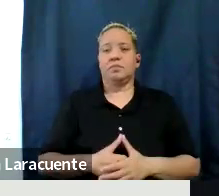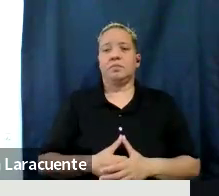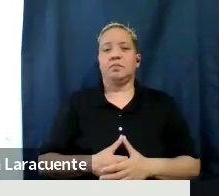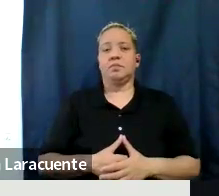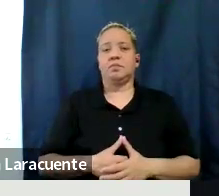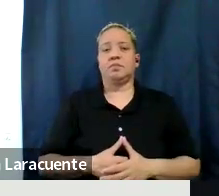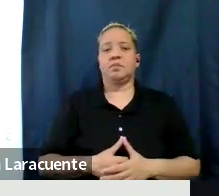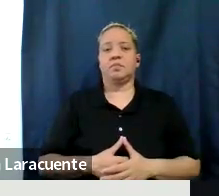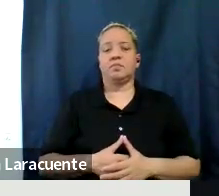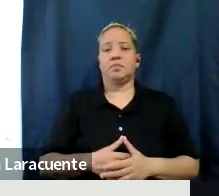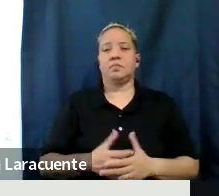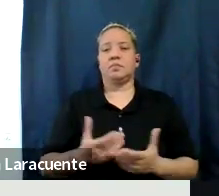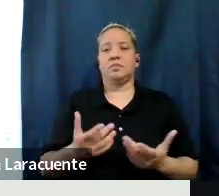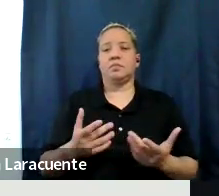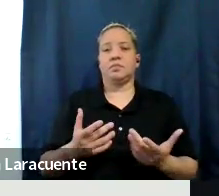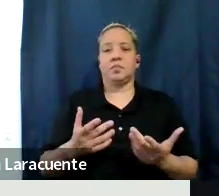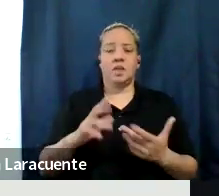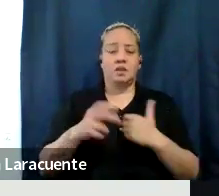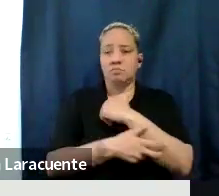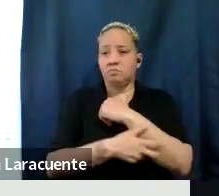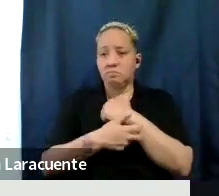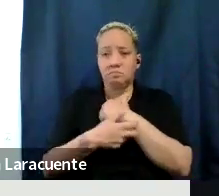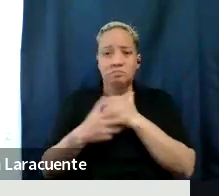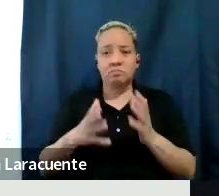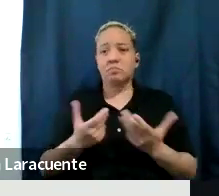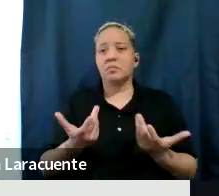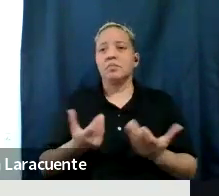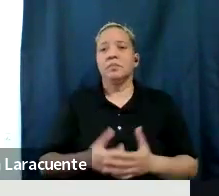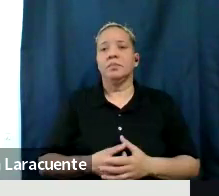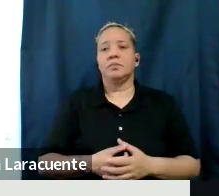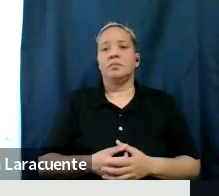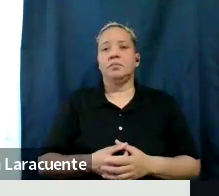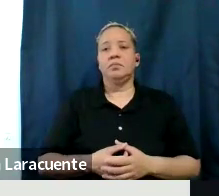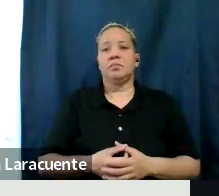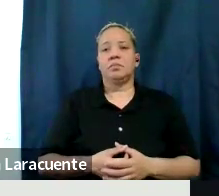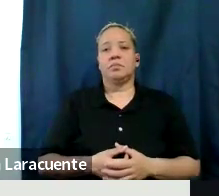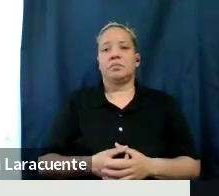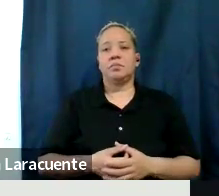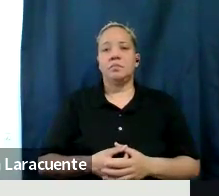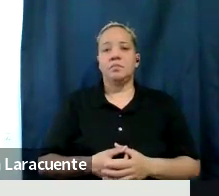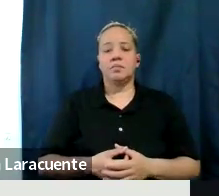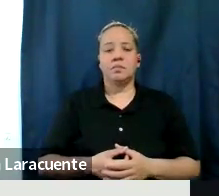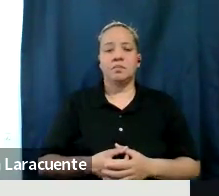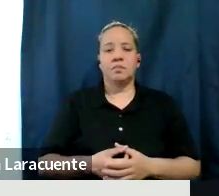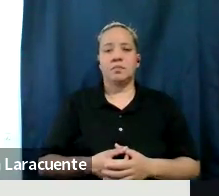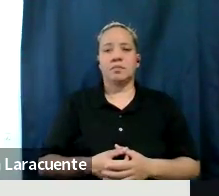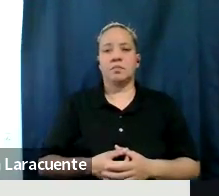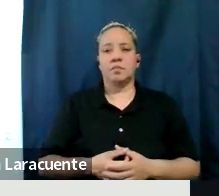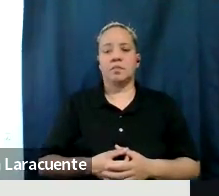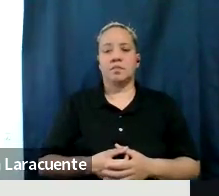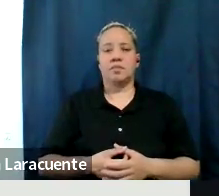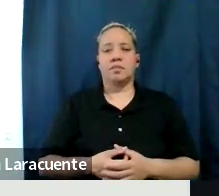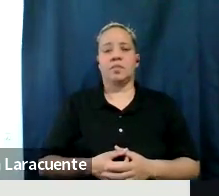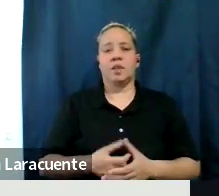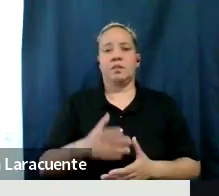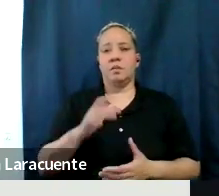que simplemente eran gamberros, pillos, pues hombre, este pasaje del saqueo de su casa